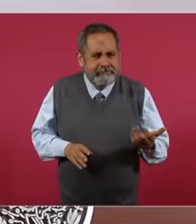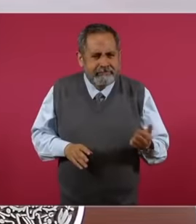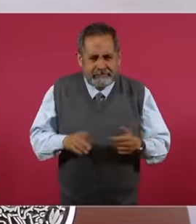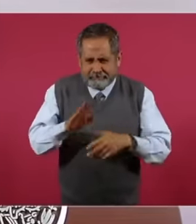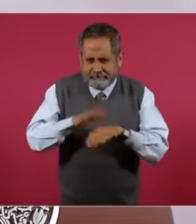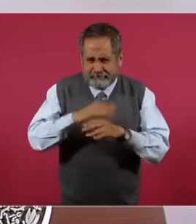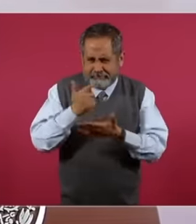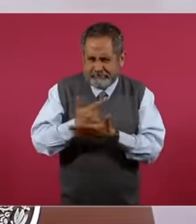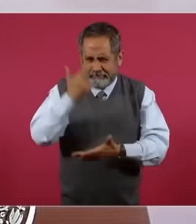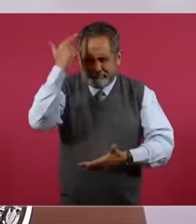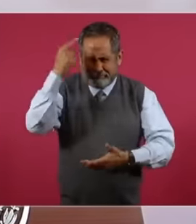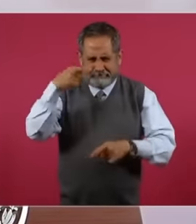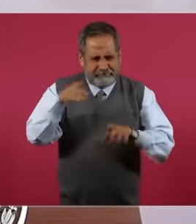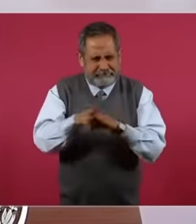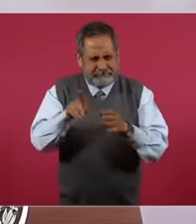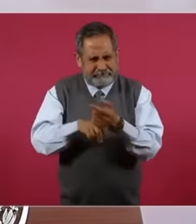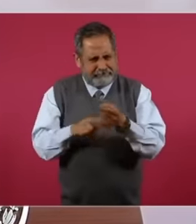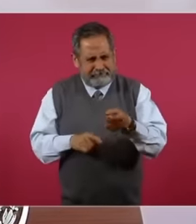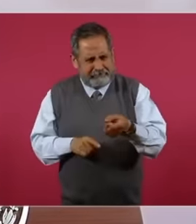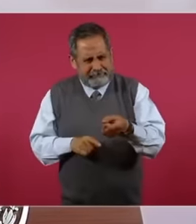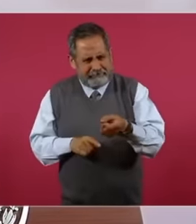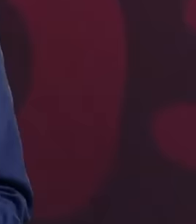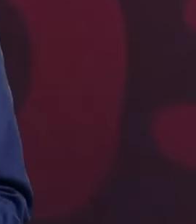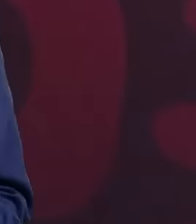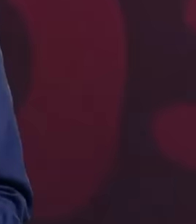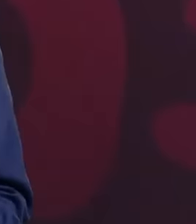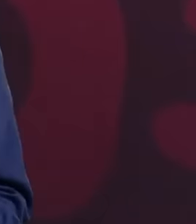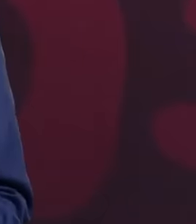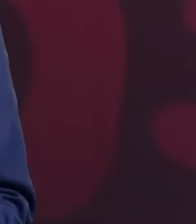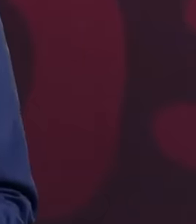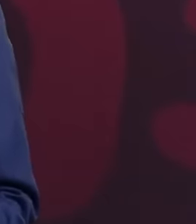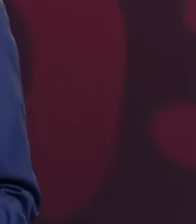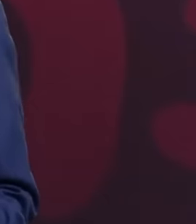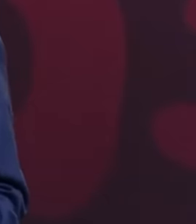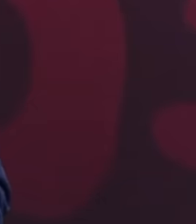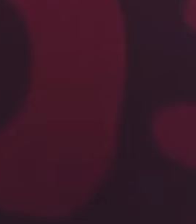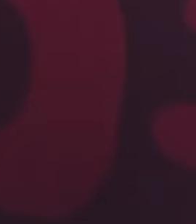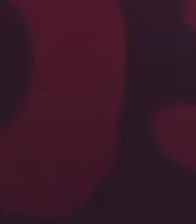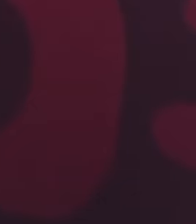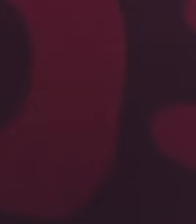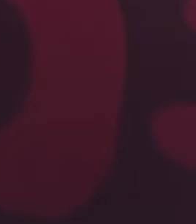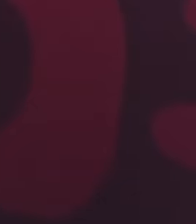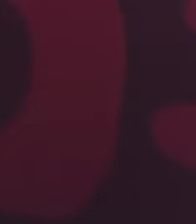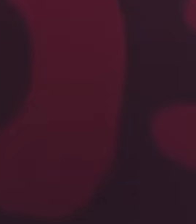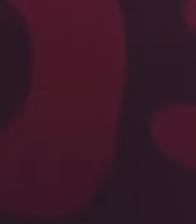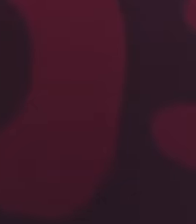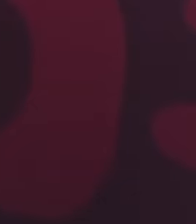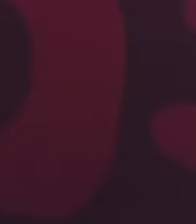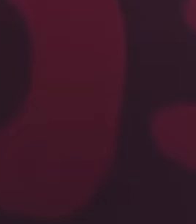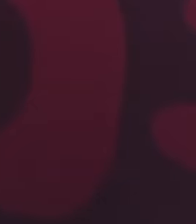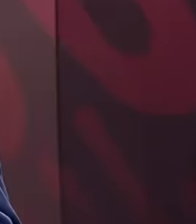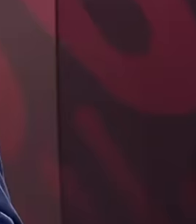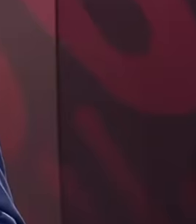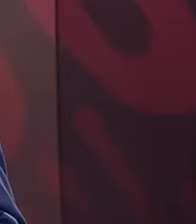tan grave, porque no estamos hablando de cualquier cosa, estamos hablando de la desaparición de los